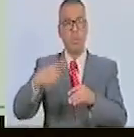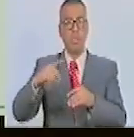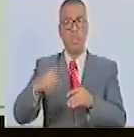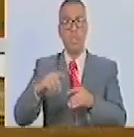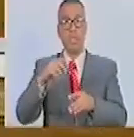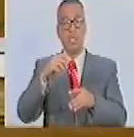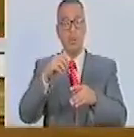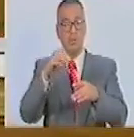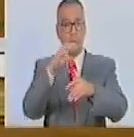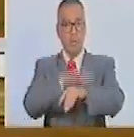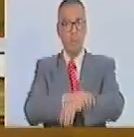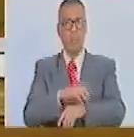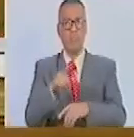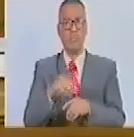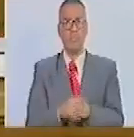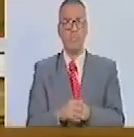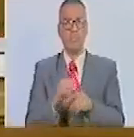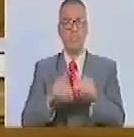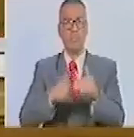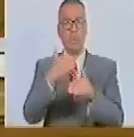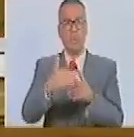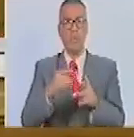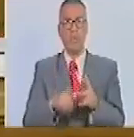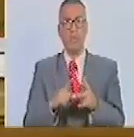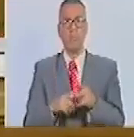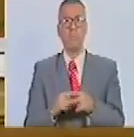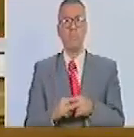Penal. Siguiente, por favor.